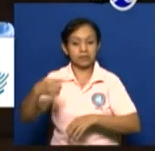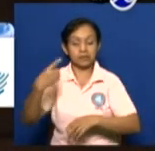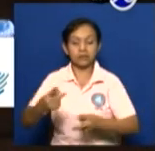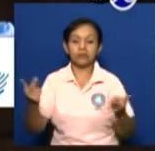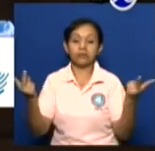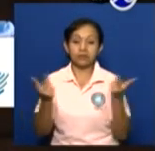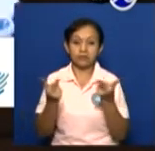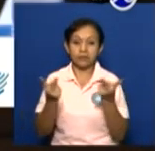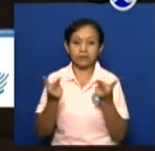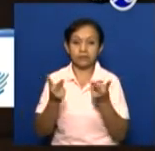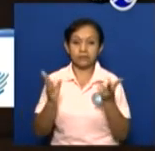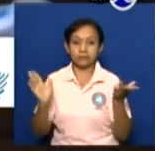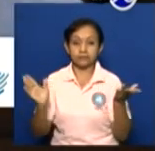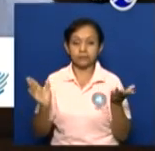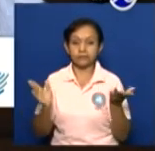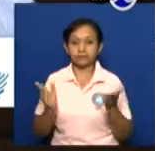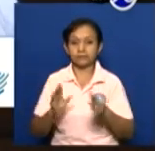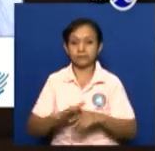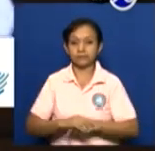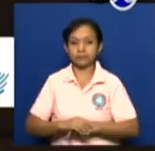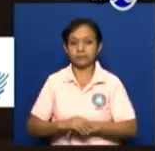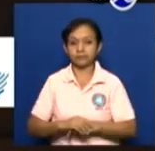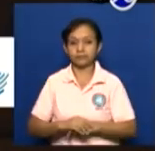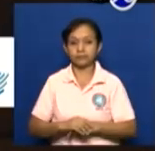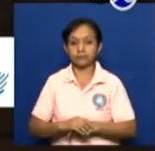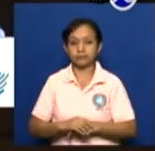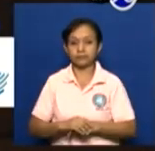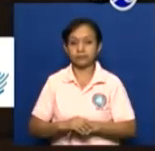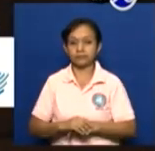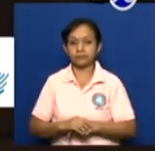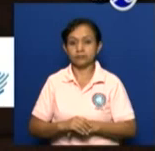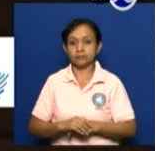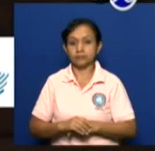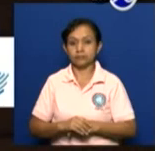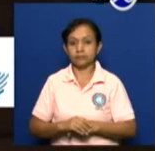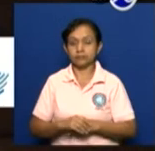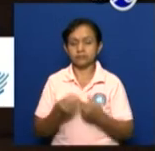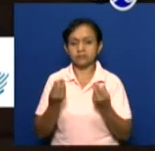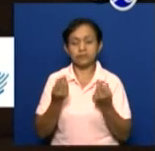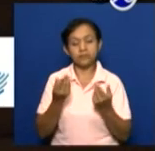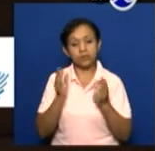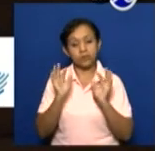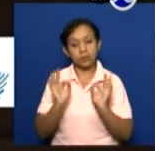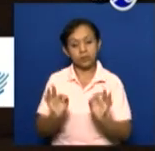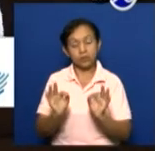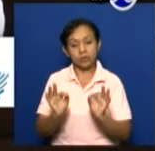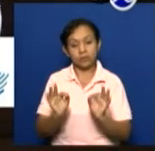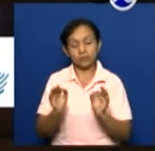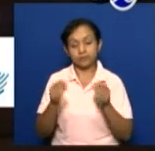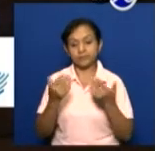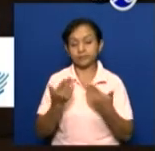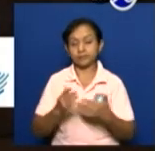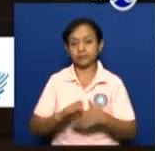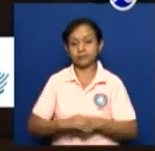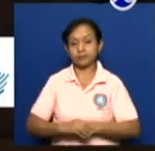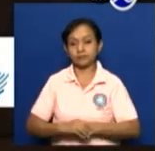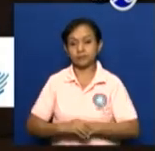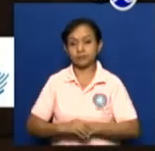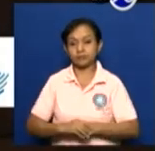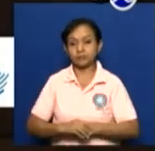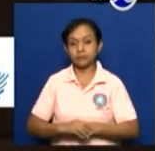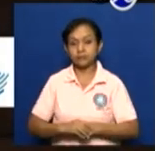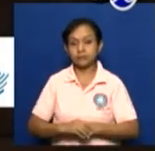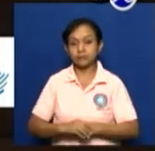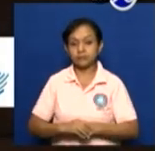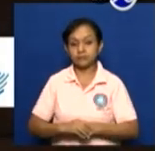vivir. Cierro comillas. La honradez, abro comillas.